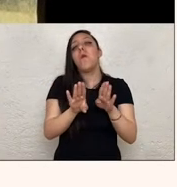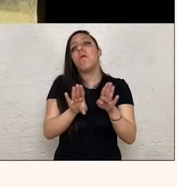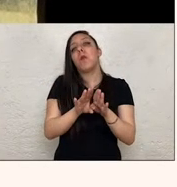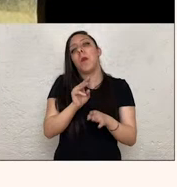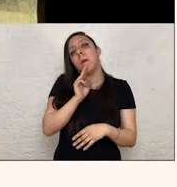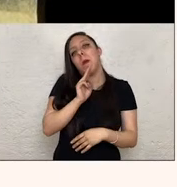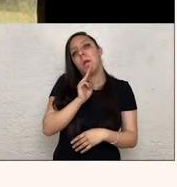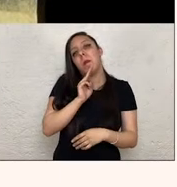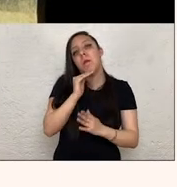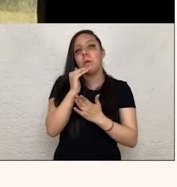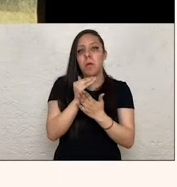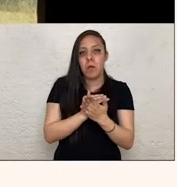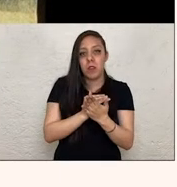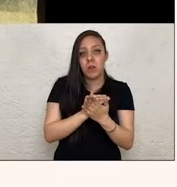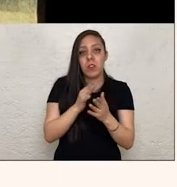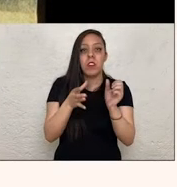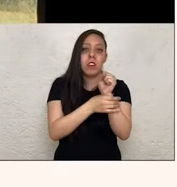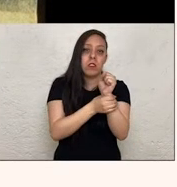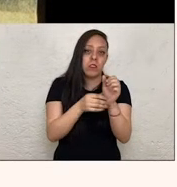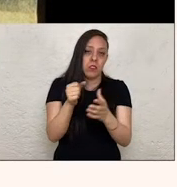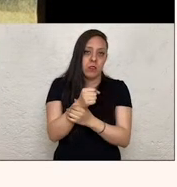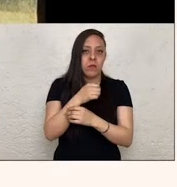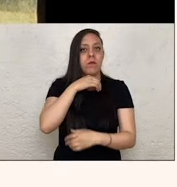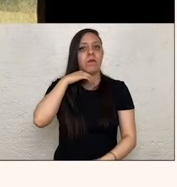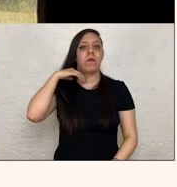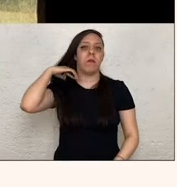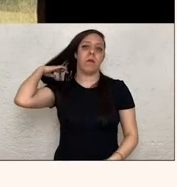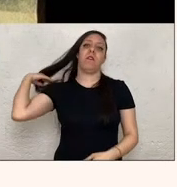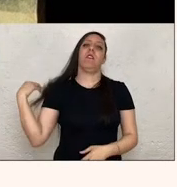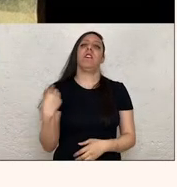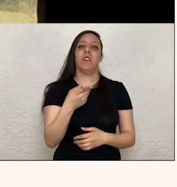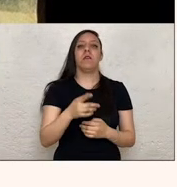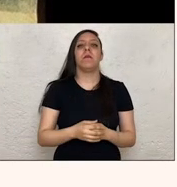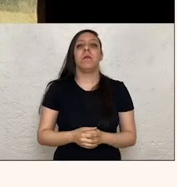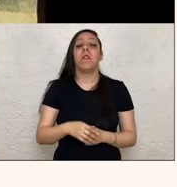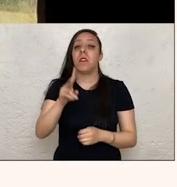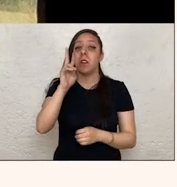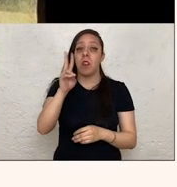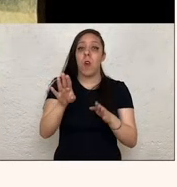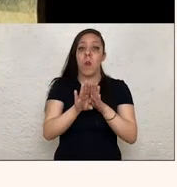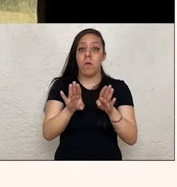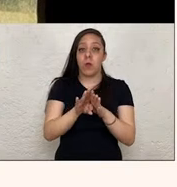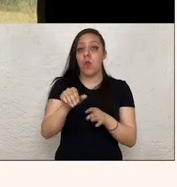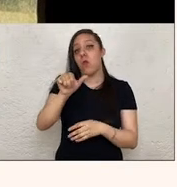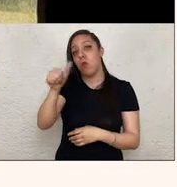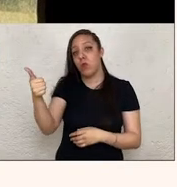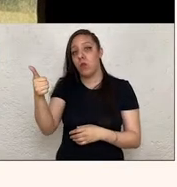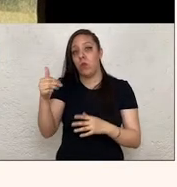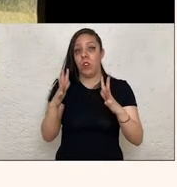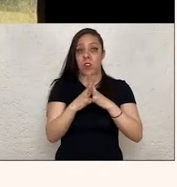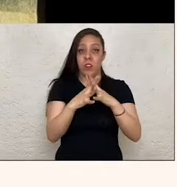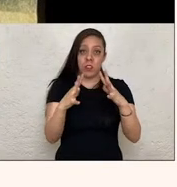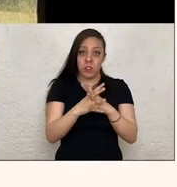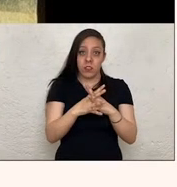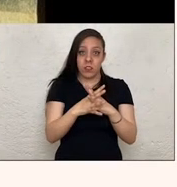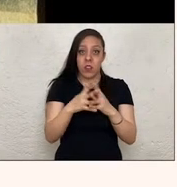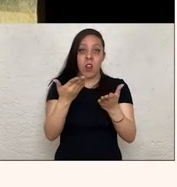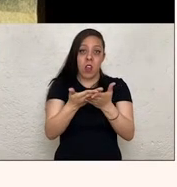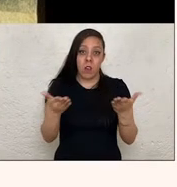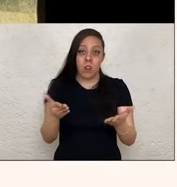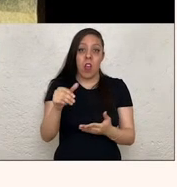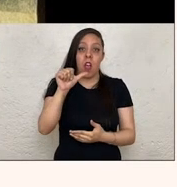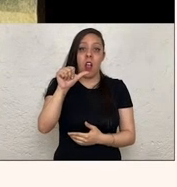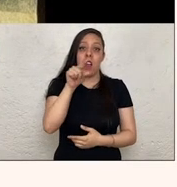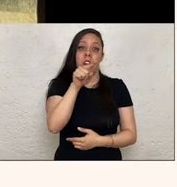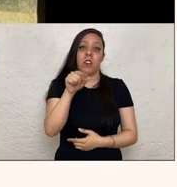Bueno, en tiempo de guerras, en general, son las mujeres que sufren. Aquí se ve en otra guerra, una guerra